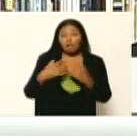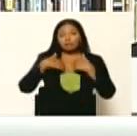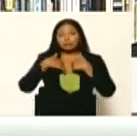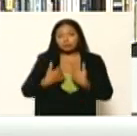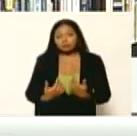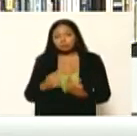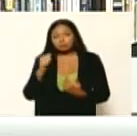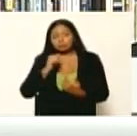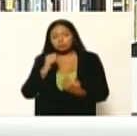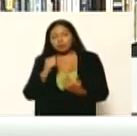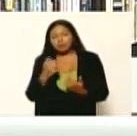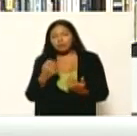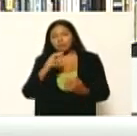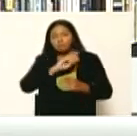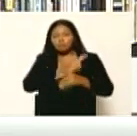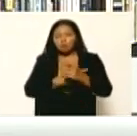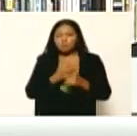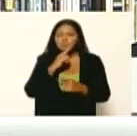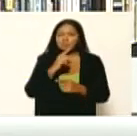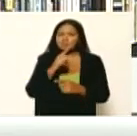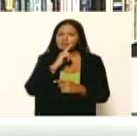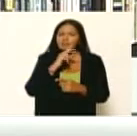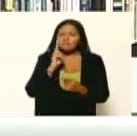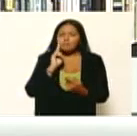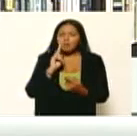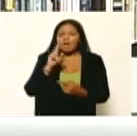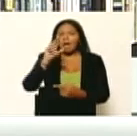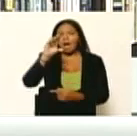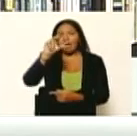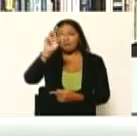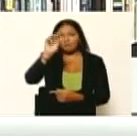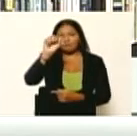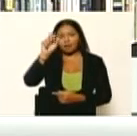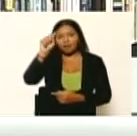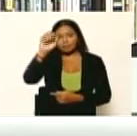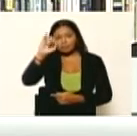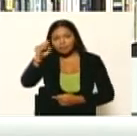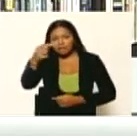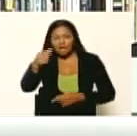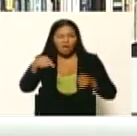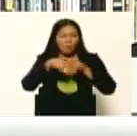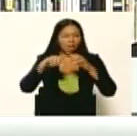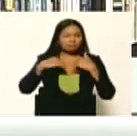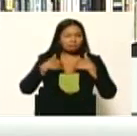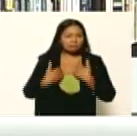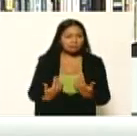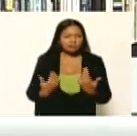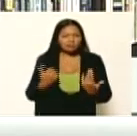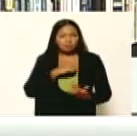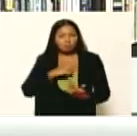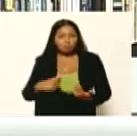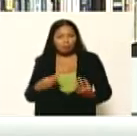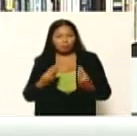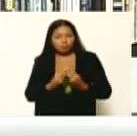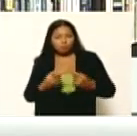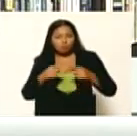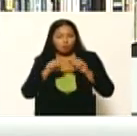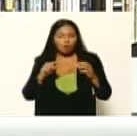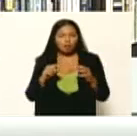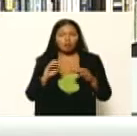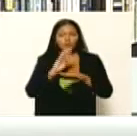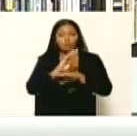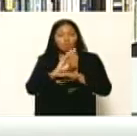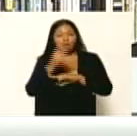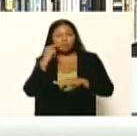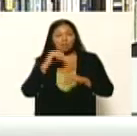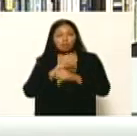cansancio. ¿Cómo es que le han llamado? La fatiga. La fatiga y el cansancio en los cuidados